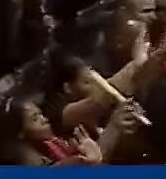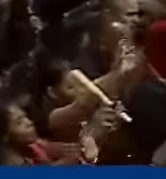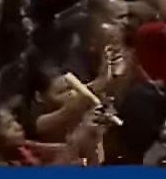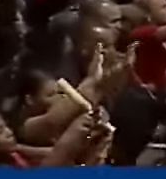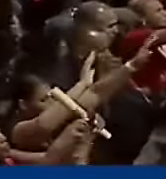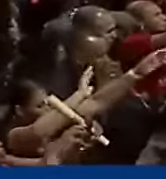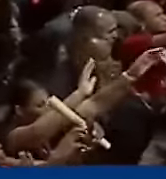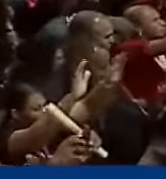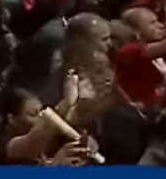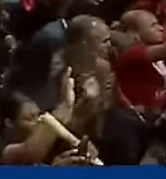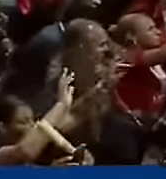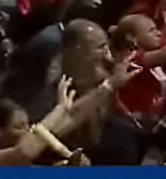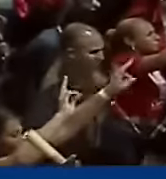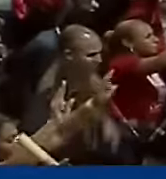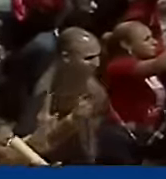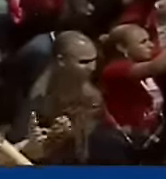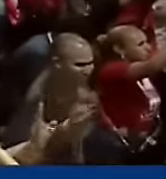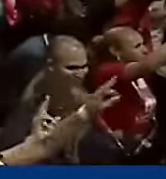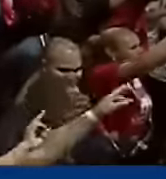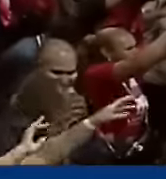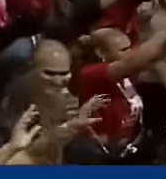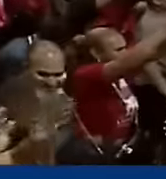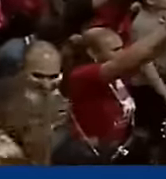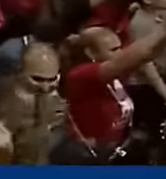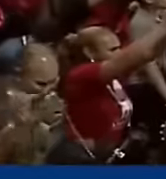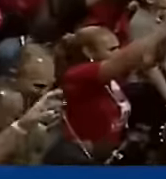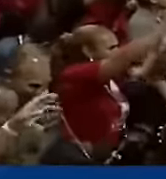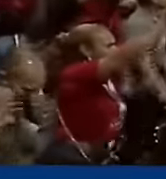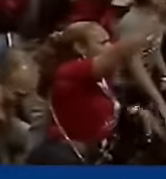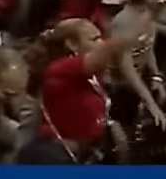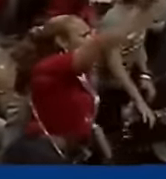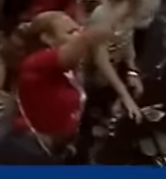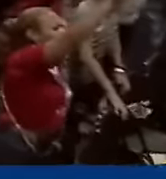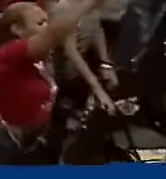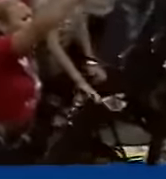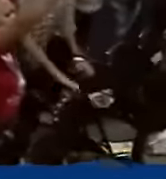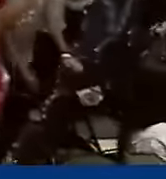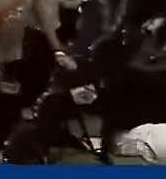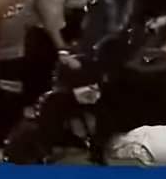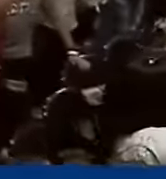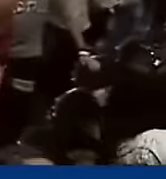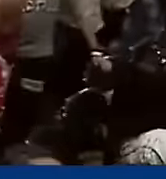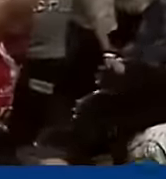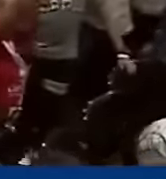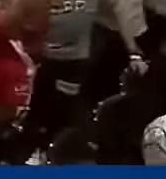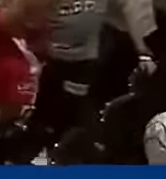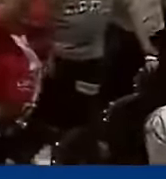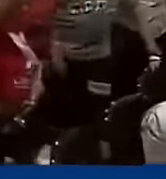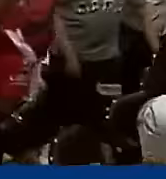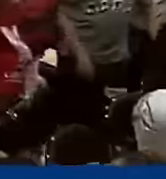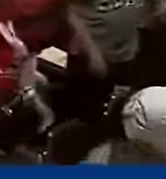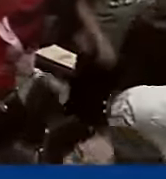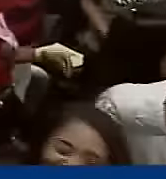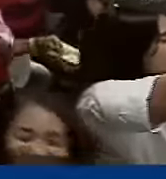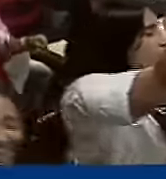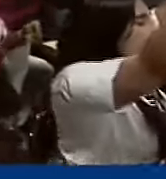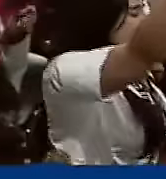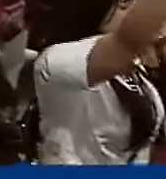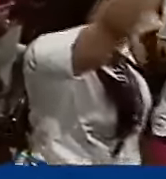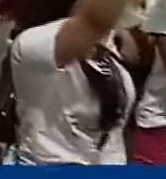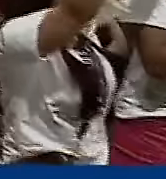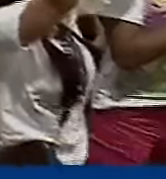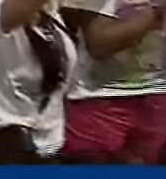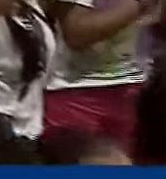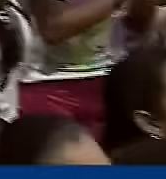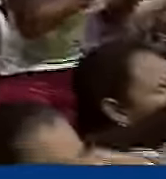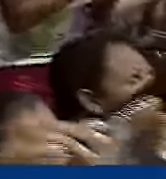emprendedor y te sientes orgulloso de ser venezolano, canta conmigo. Llevo tu luz y tu aroma en mi piel, y